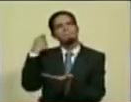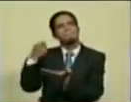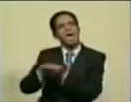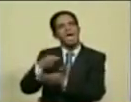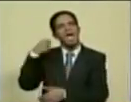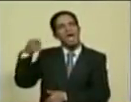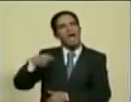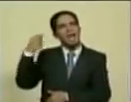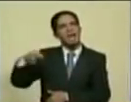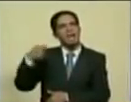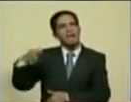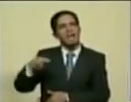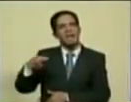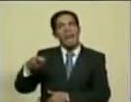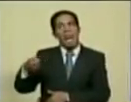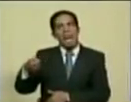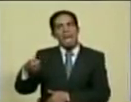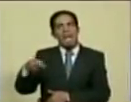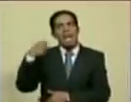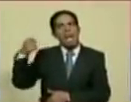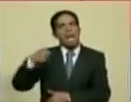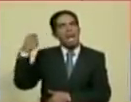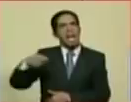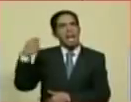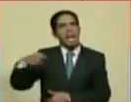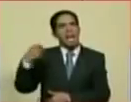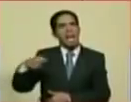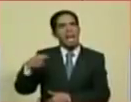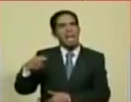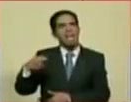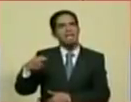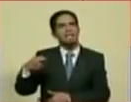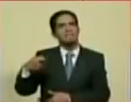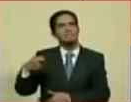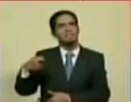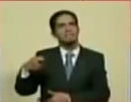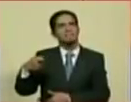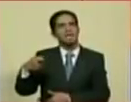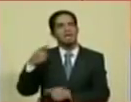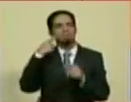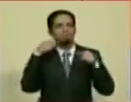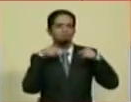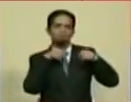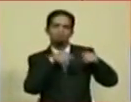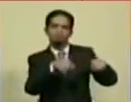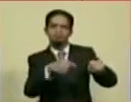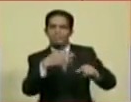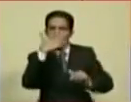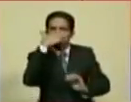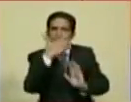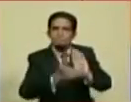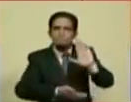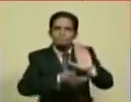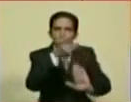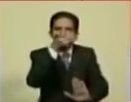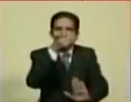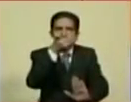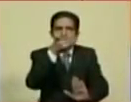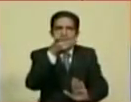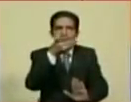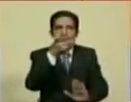termine volteándose el destinatario al mercado paralelo para hacerse de